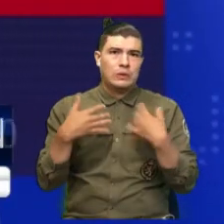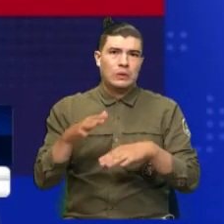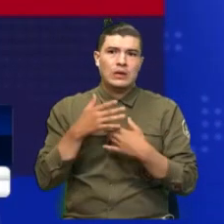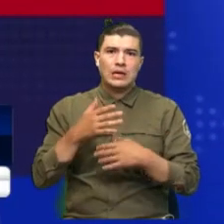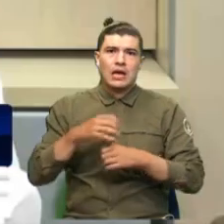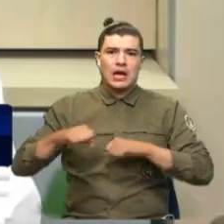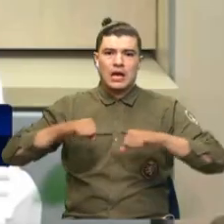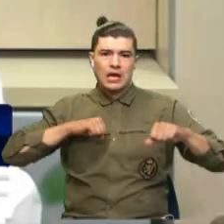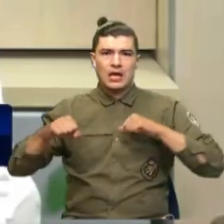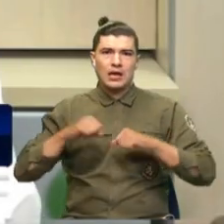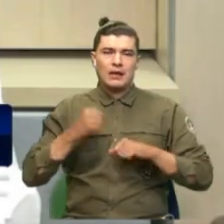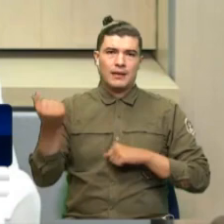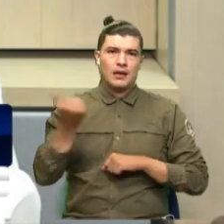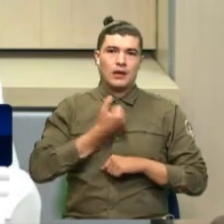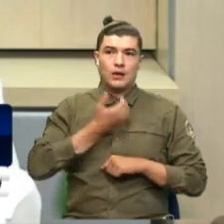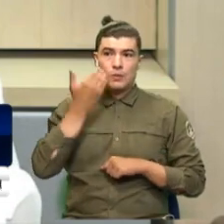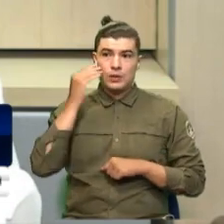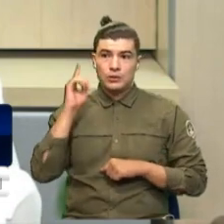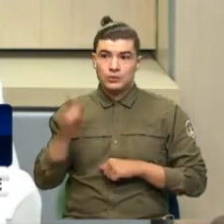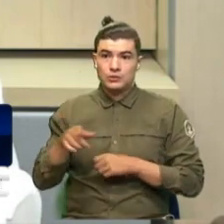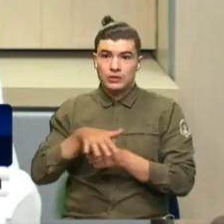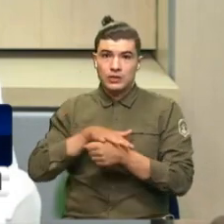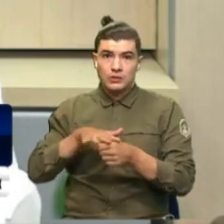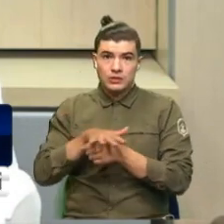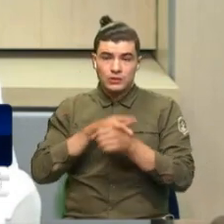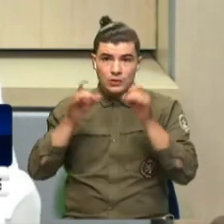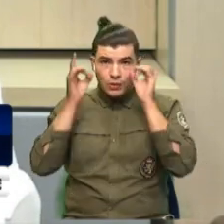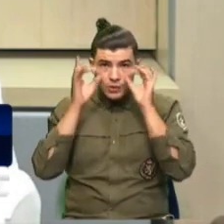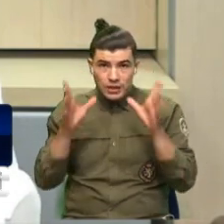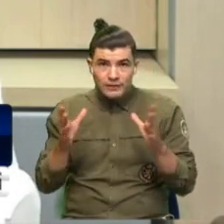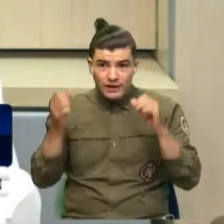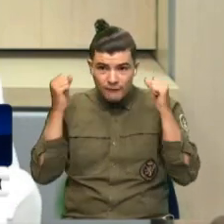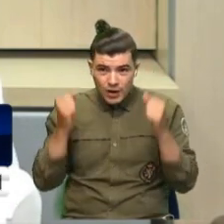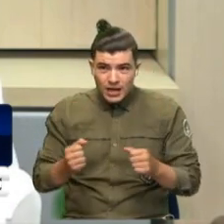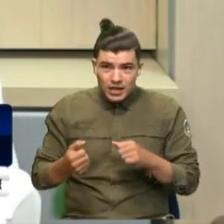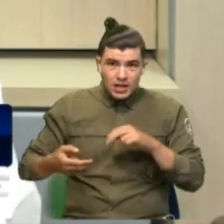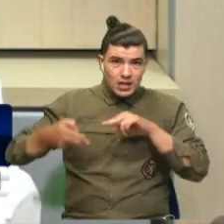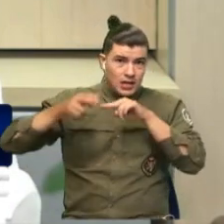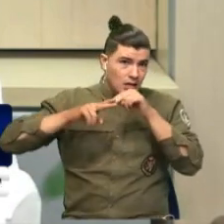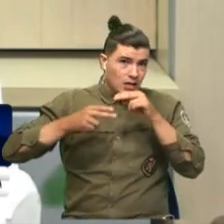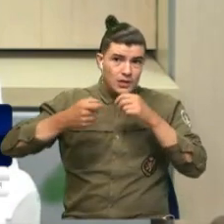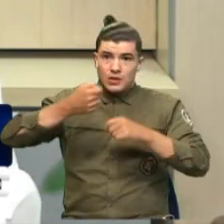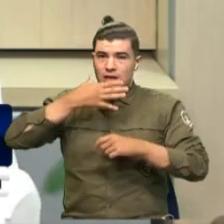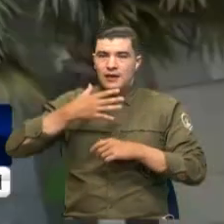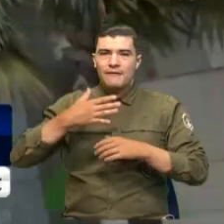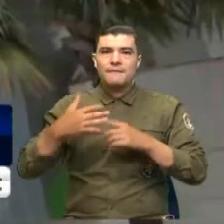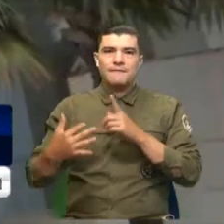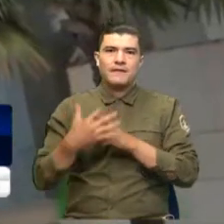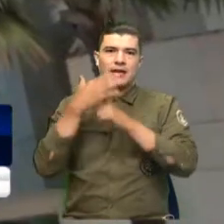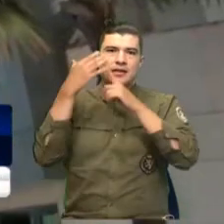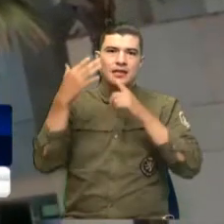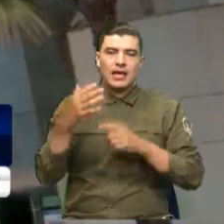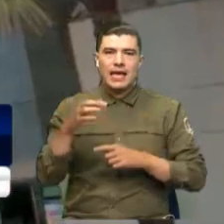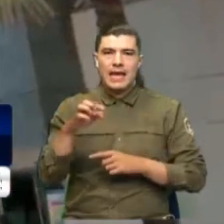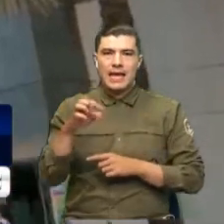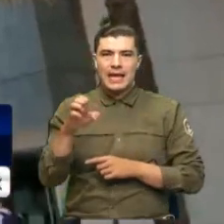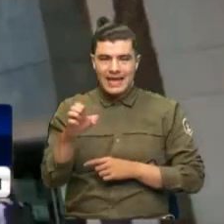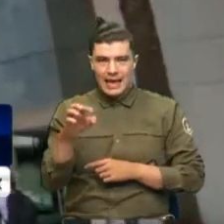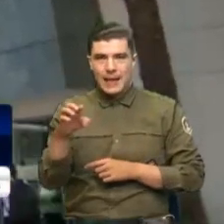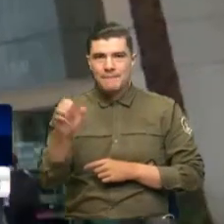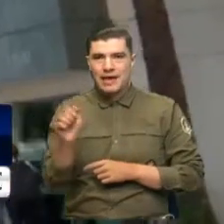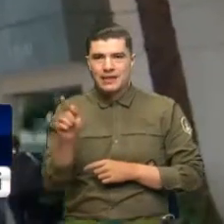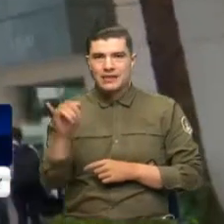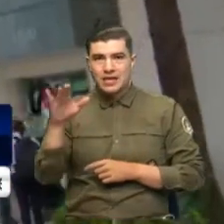cuando sean estas dosis tan severas se tiene una altísima probabilidad de falla hepática aguda fulminante que puede